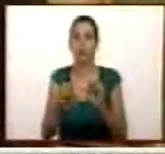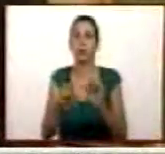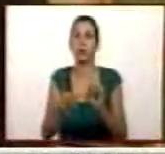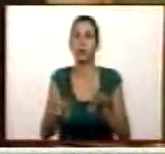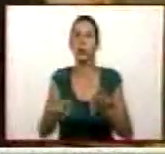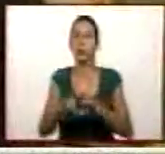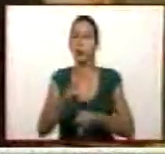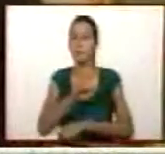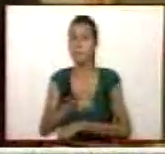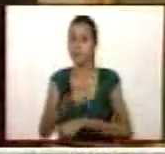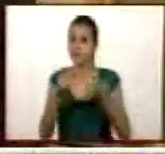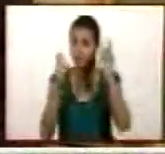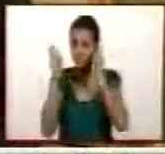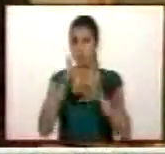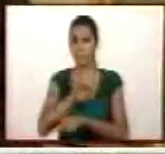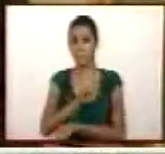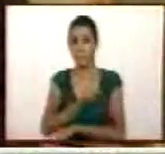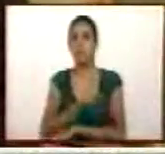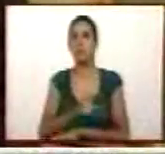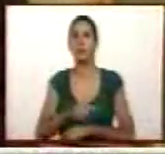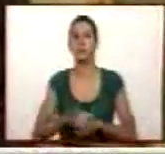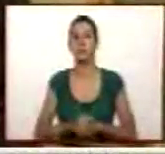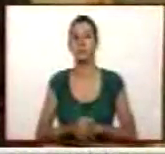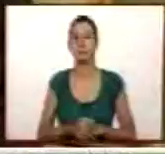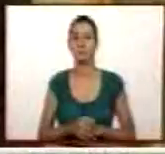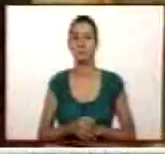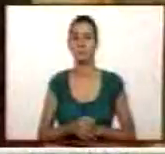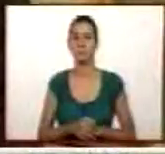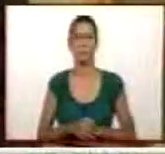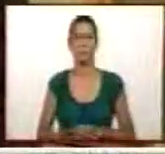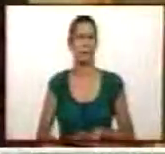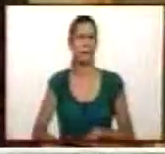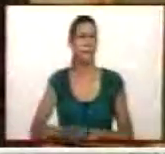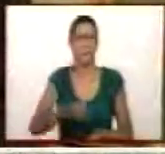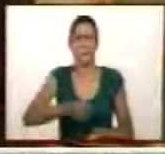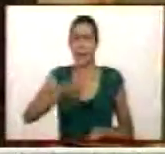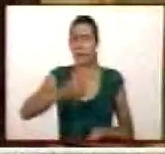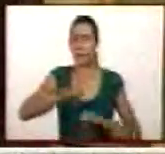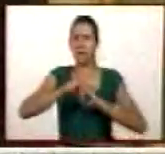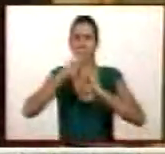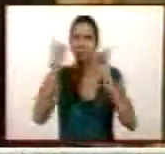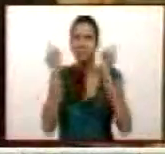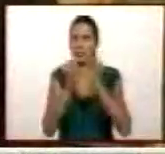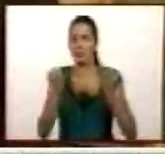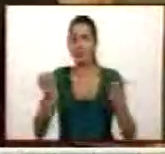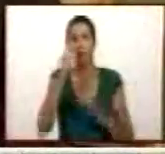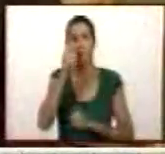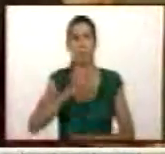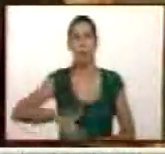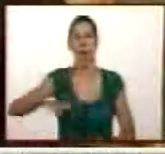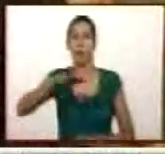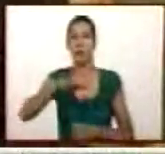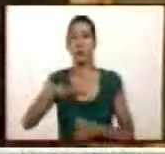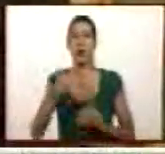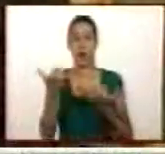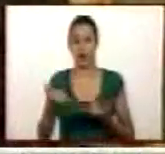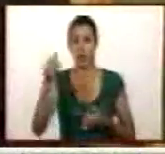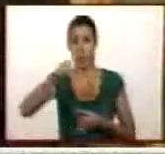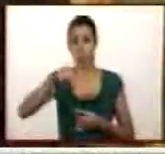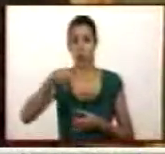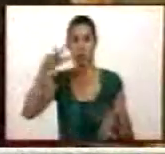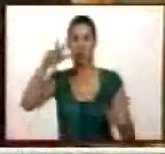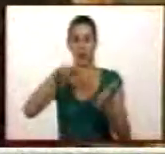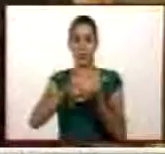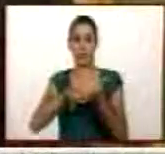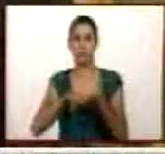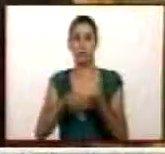del comandante presidente Hugo Chávez de lograr la mayor suma de felicidad para nuestro pueblo, y hoy hemos aprobado